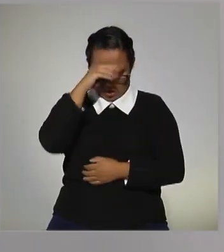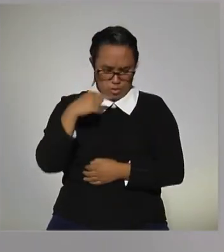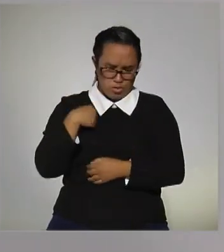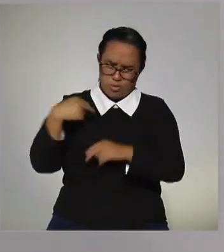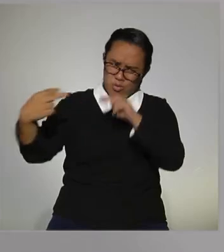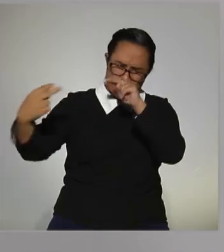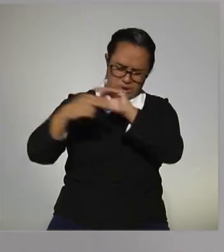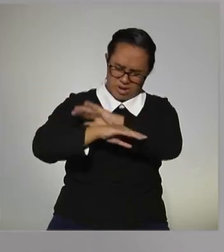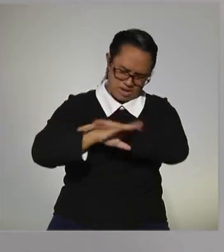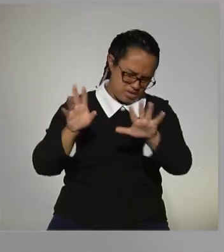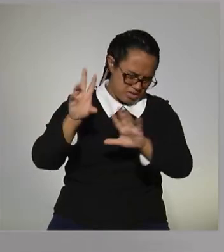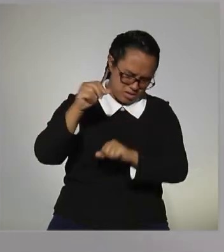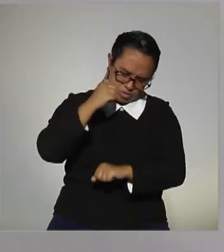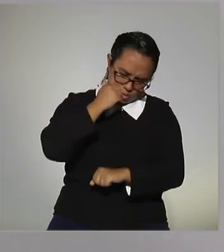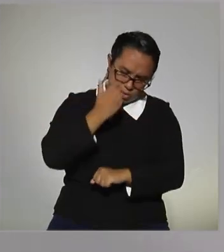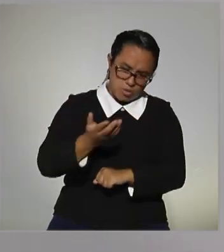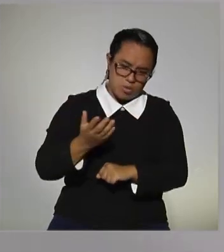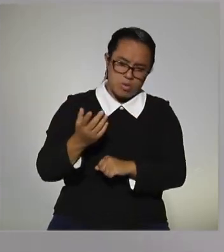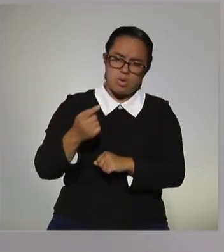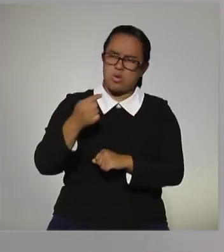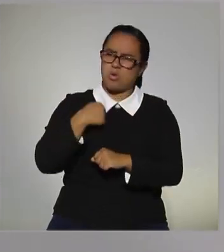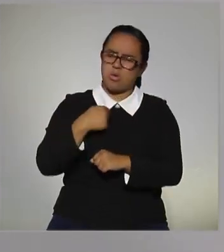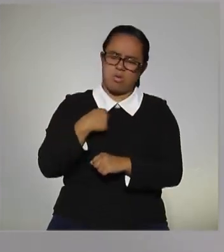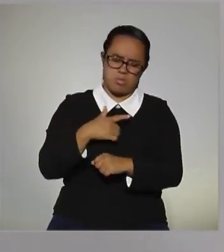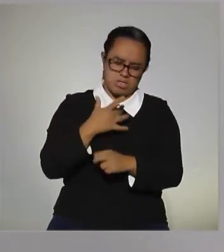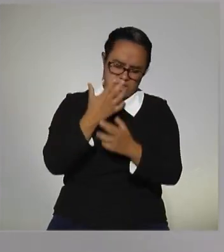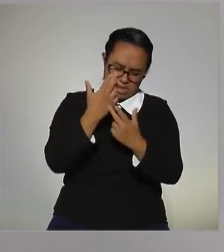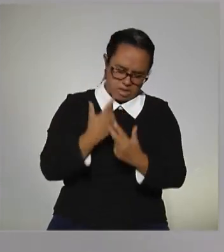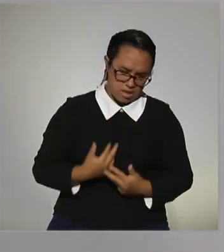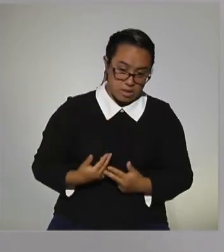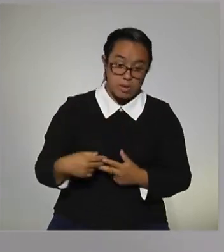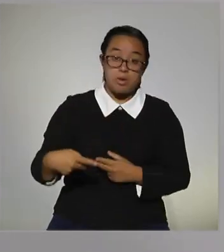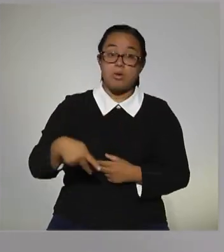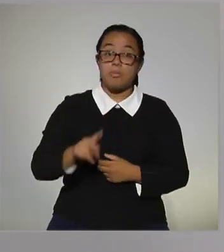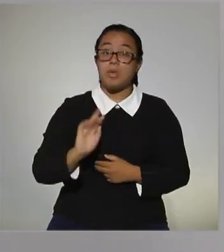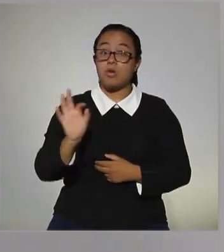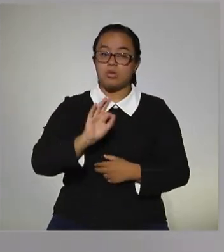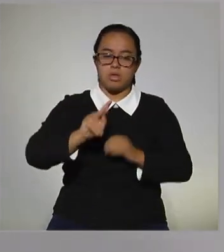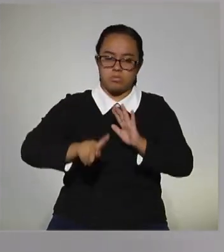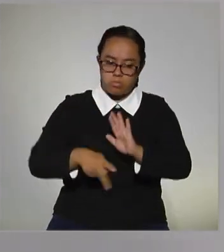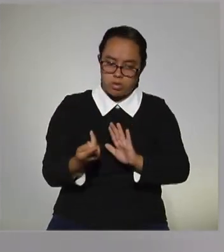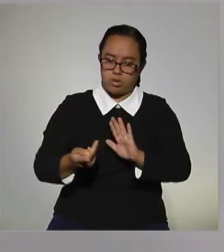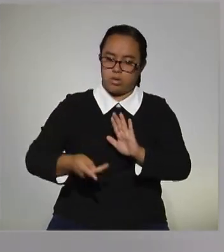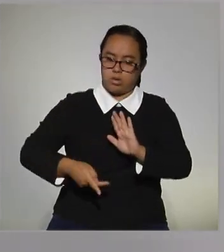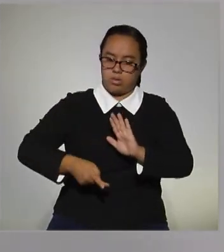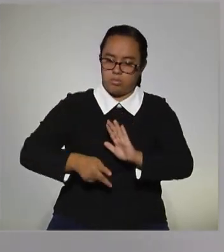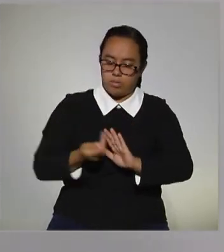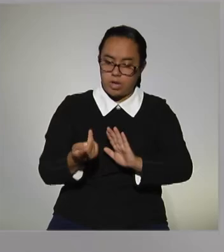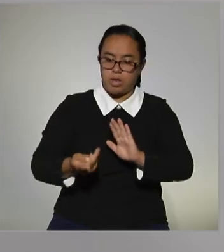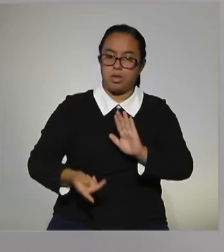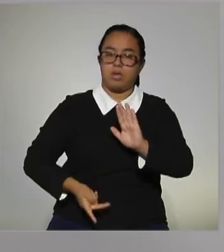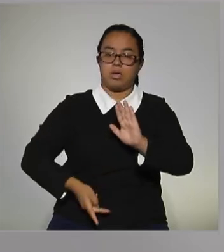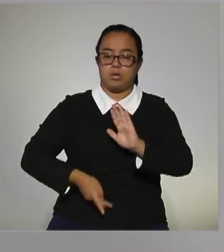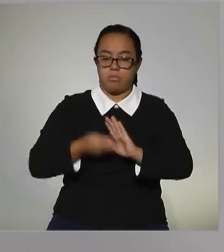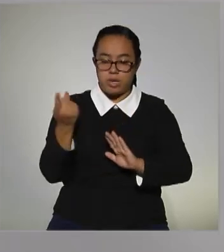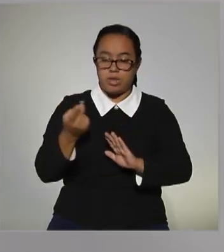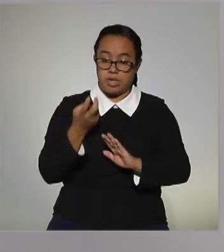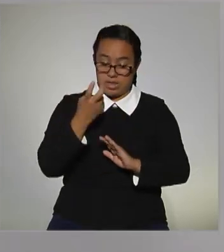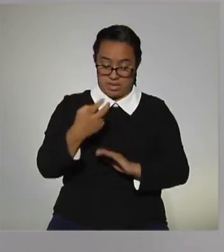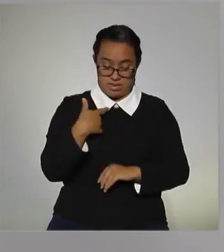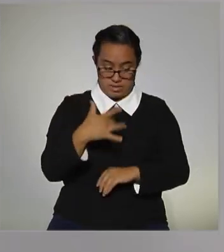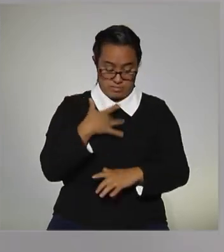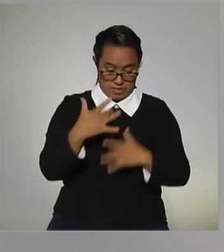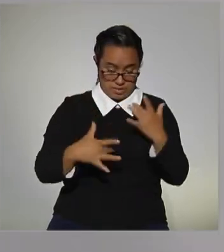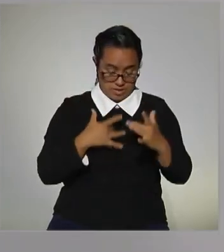quiero ver, quizás estoy primero decepcionado, todo esto, pero cuando se vuelve repetitivo y empiezas a asociar esas